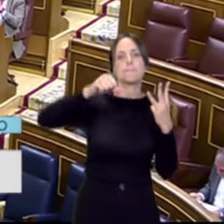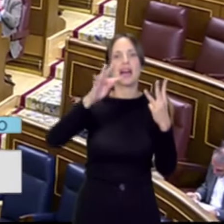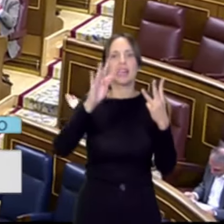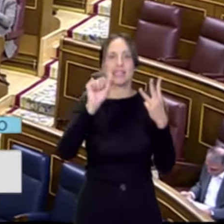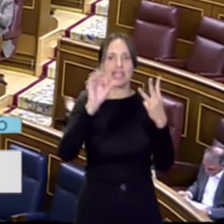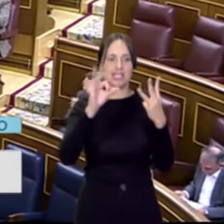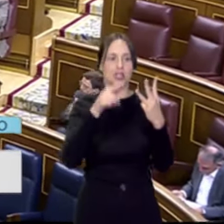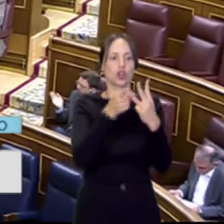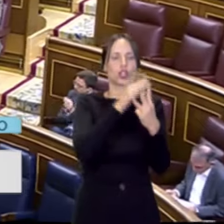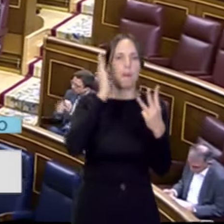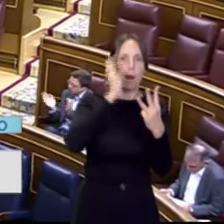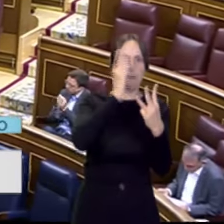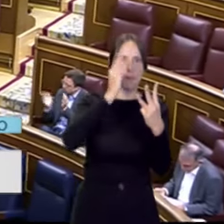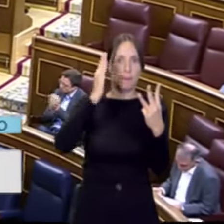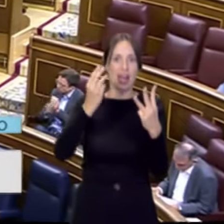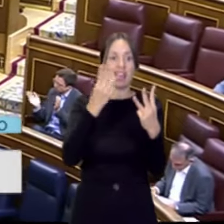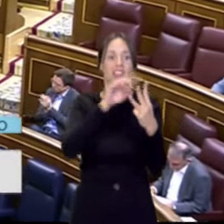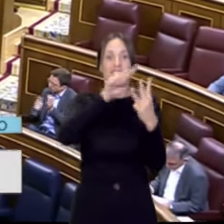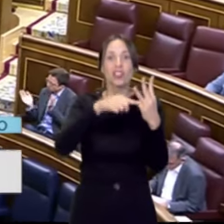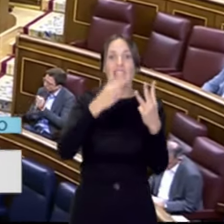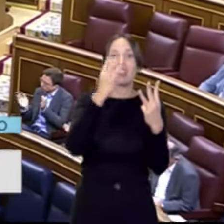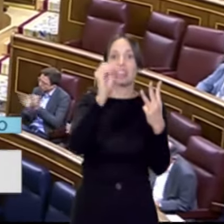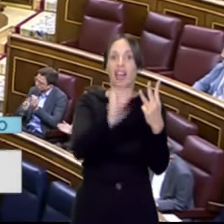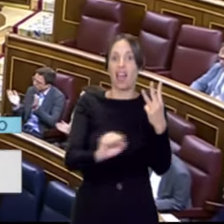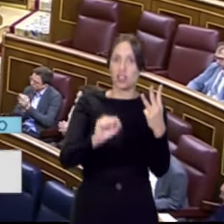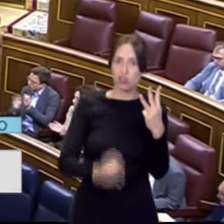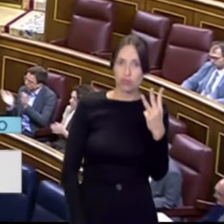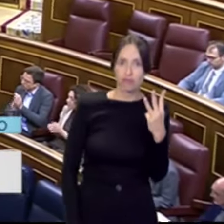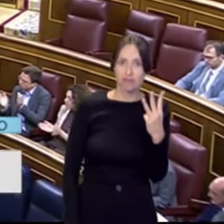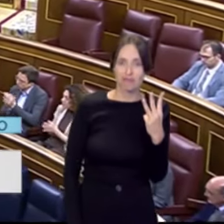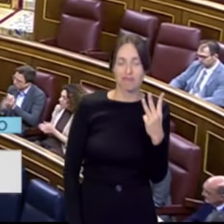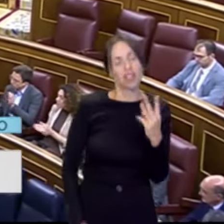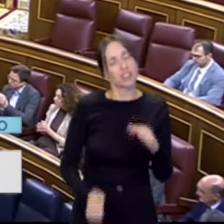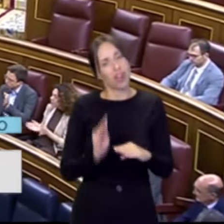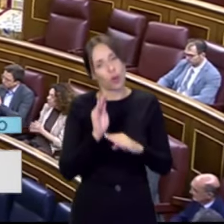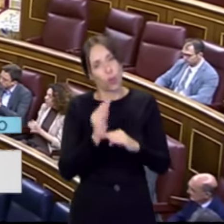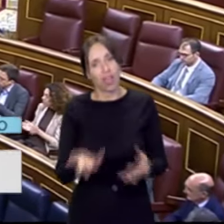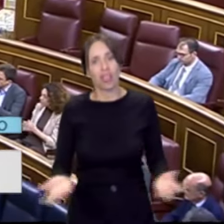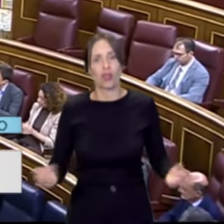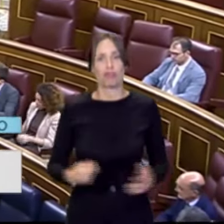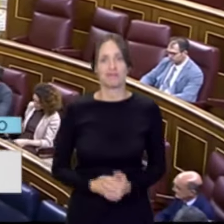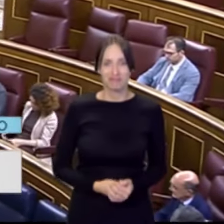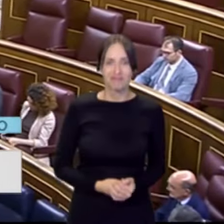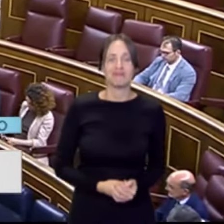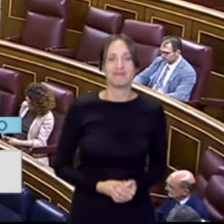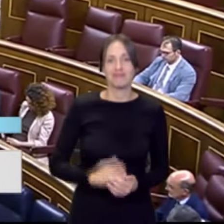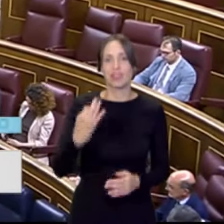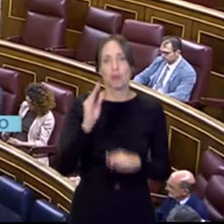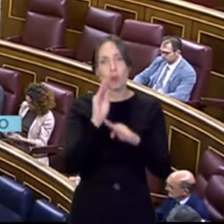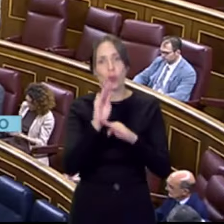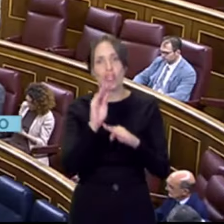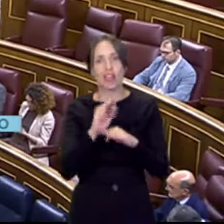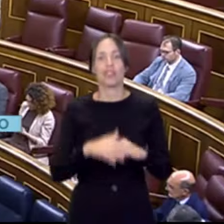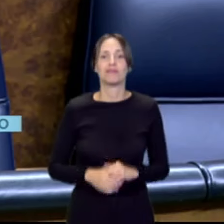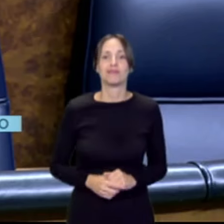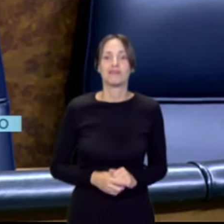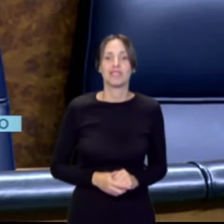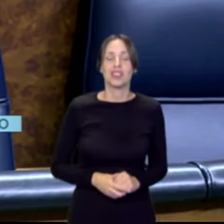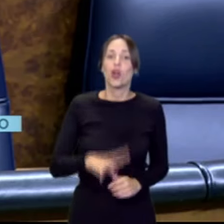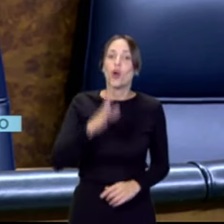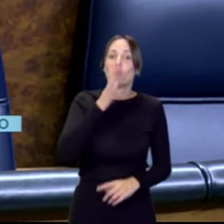Y, por tanto, sea usted un poco más prudente. Sea usted un poco más prudente porque la